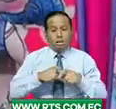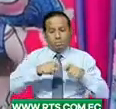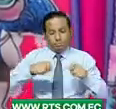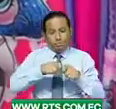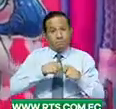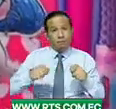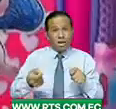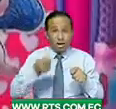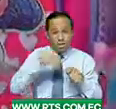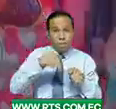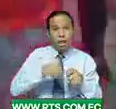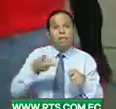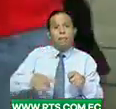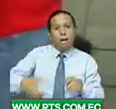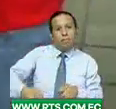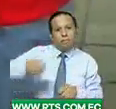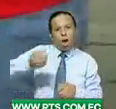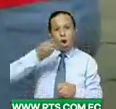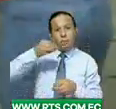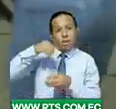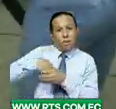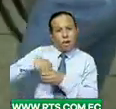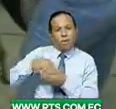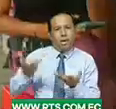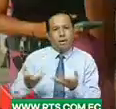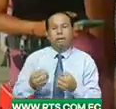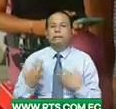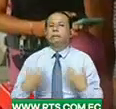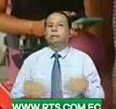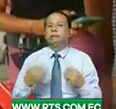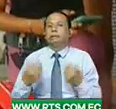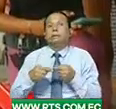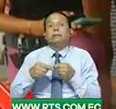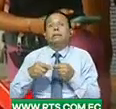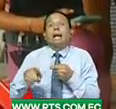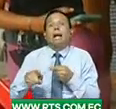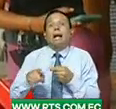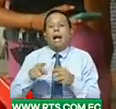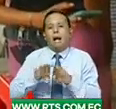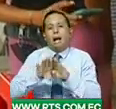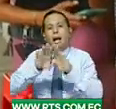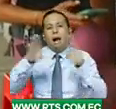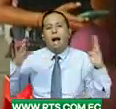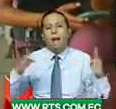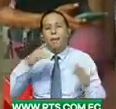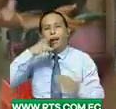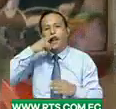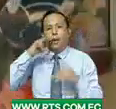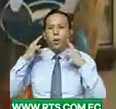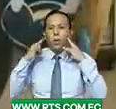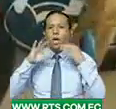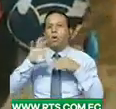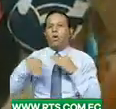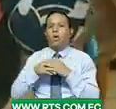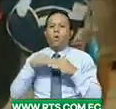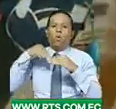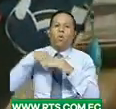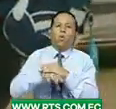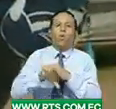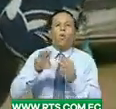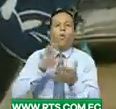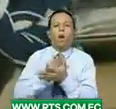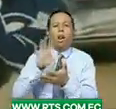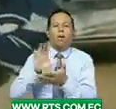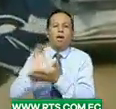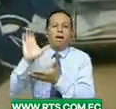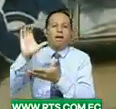y su respectiva lonchera. Todo esto ocurre a pocas horas de que los chicos ingresen a clases de forma presencial, informó